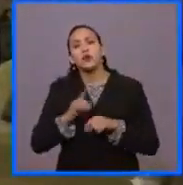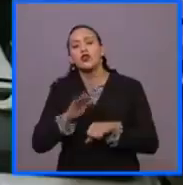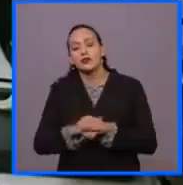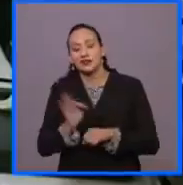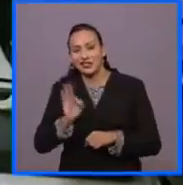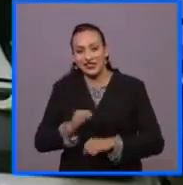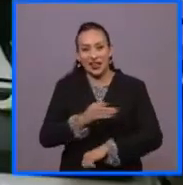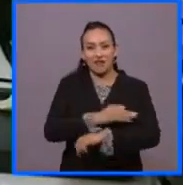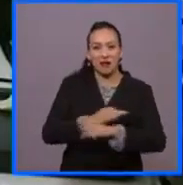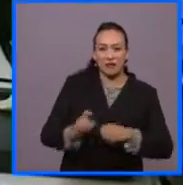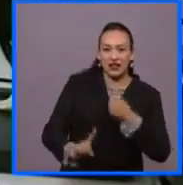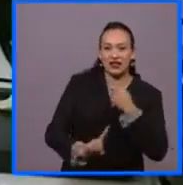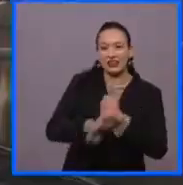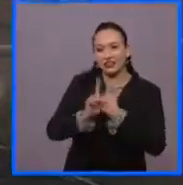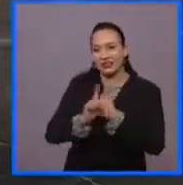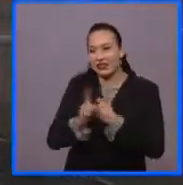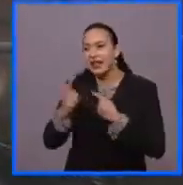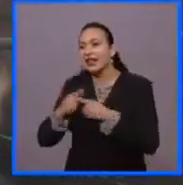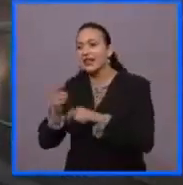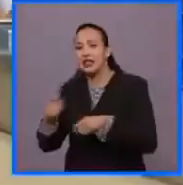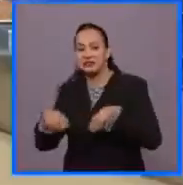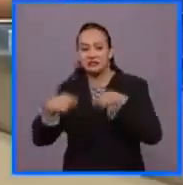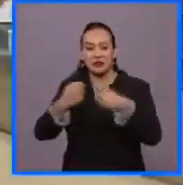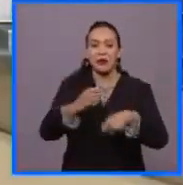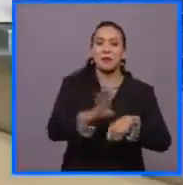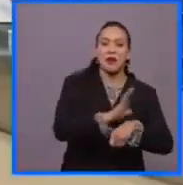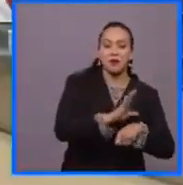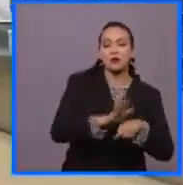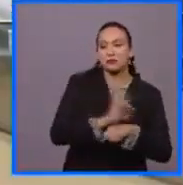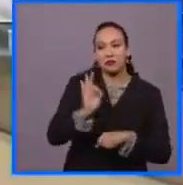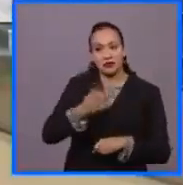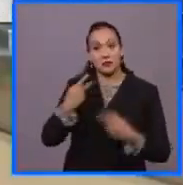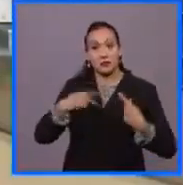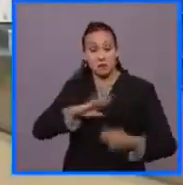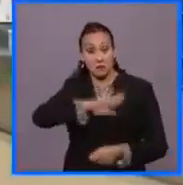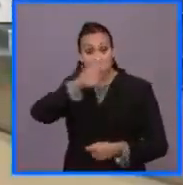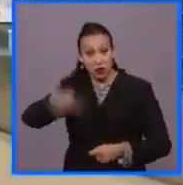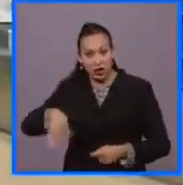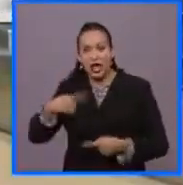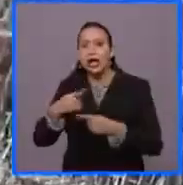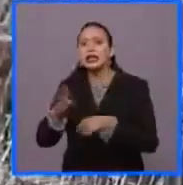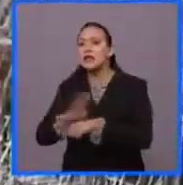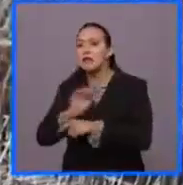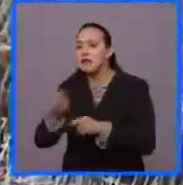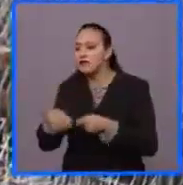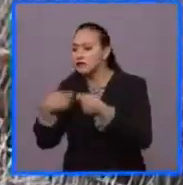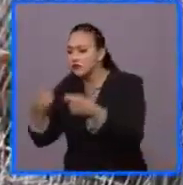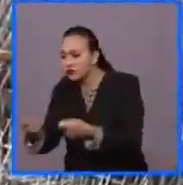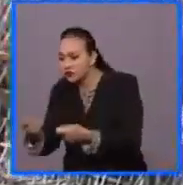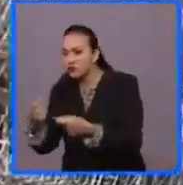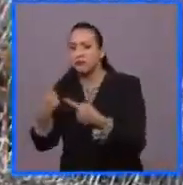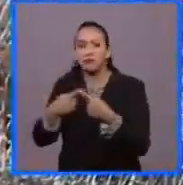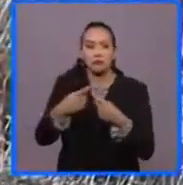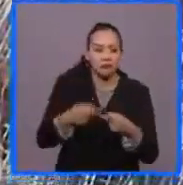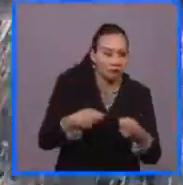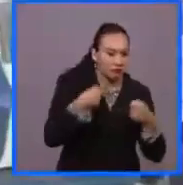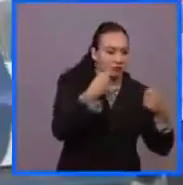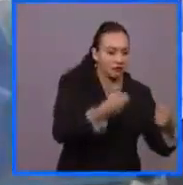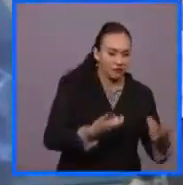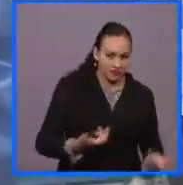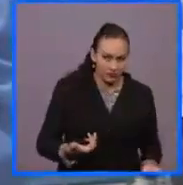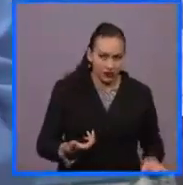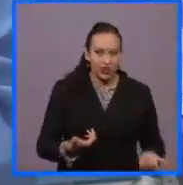conflictos inherentes a la designación de beneficiarios por muerte, comprende el supuesto en que se demanden como prestaciones